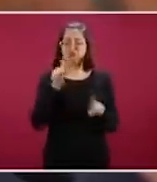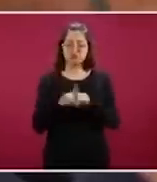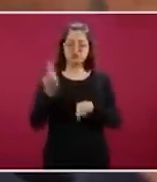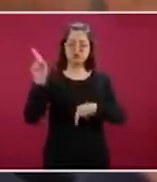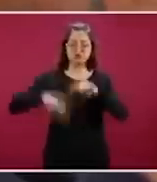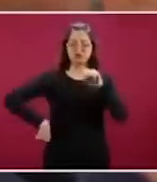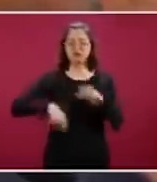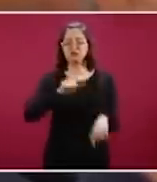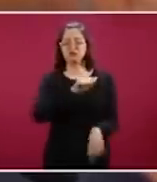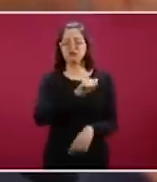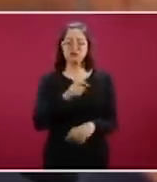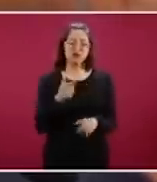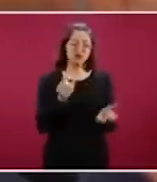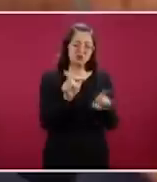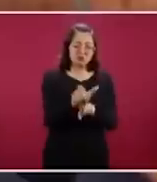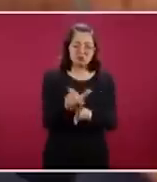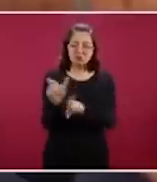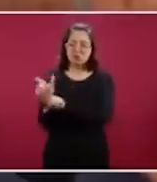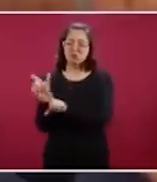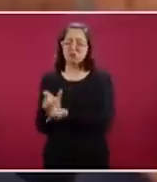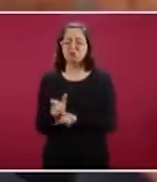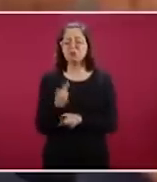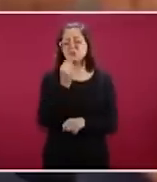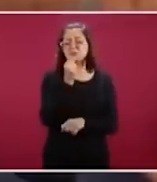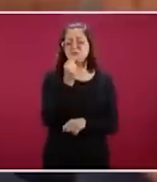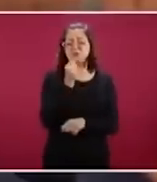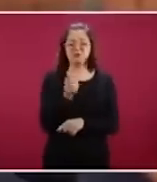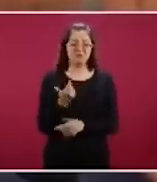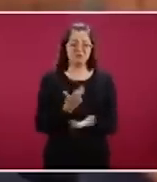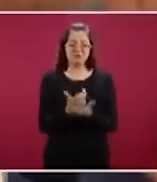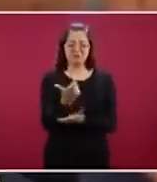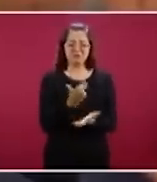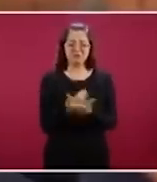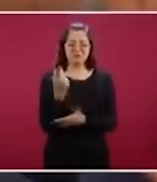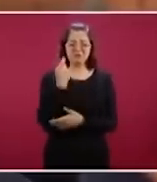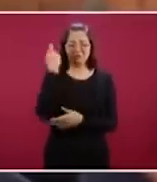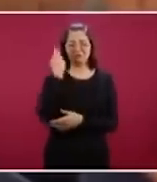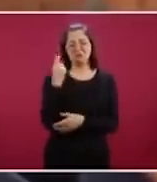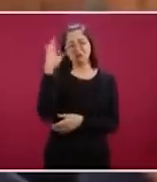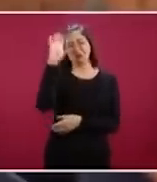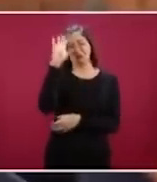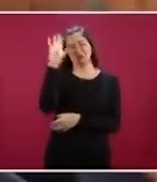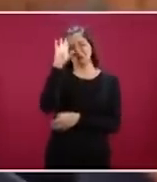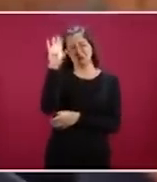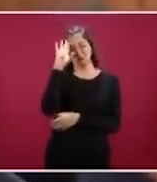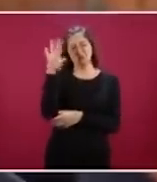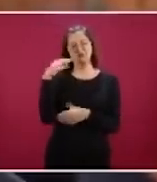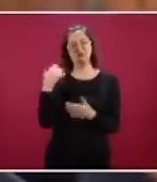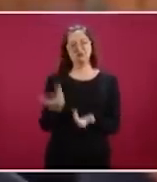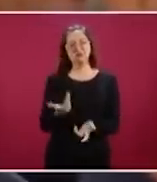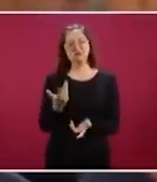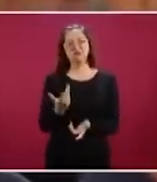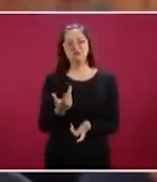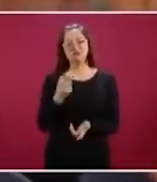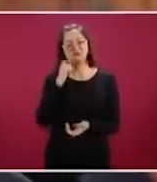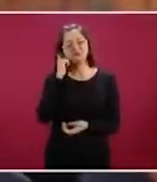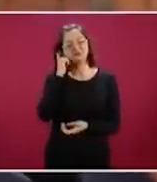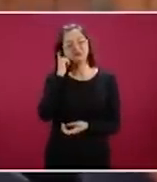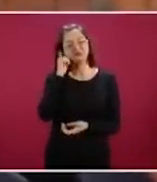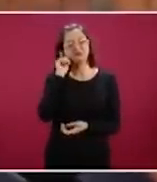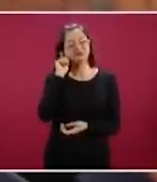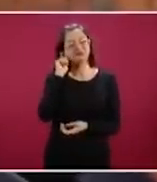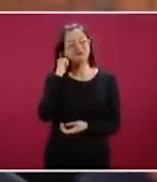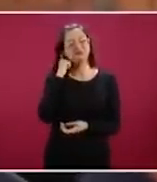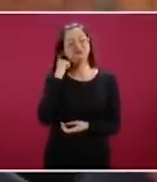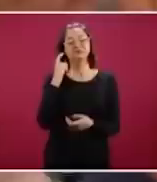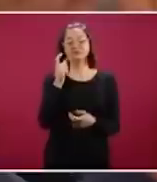las escoltas y las pensiones que tienen tan bárbaras y tan grandes como las han vivido y las están viviendo. Los oficiales deberían estar trabajando